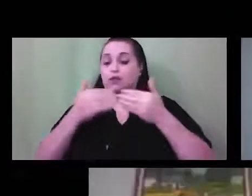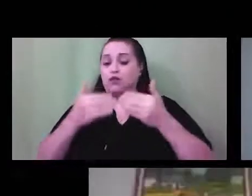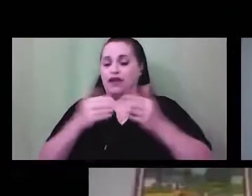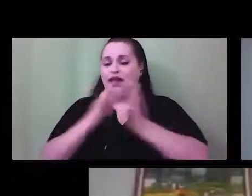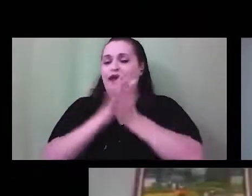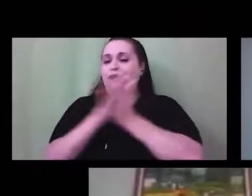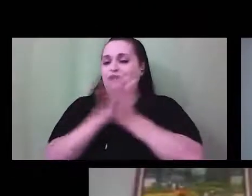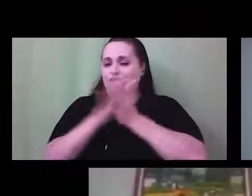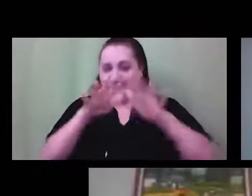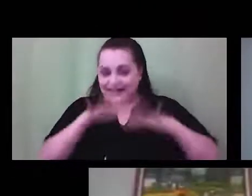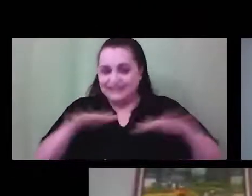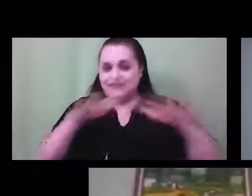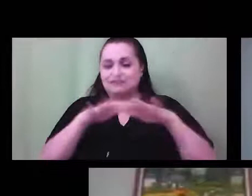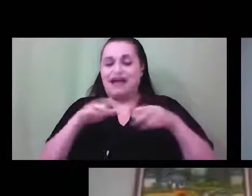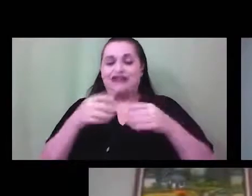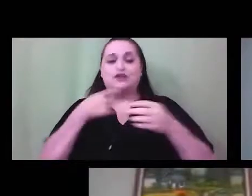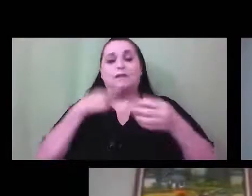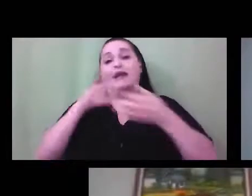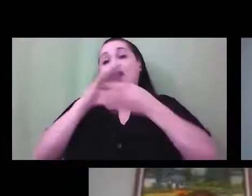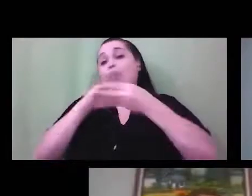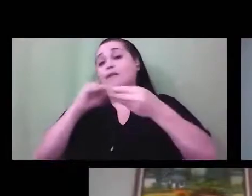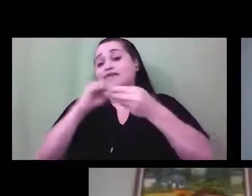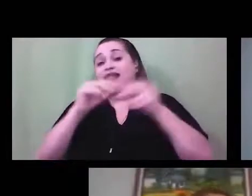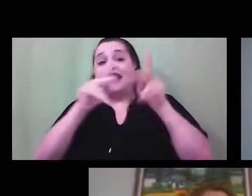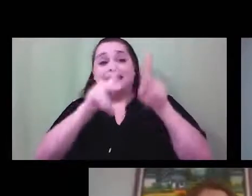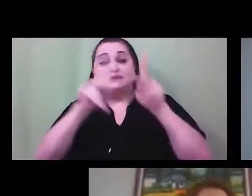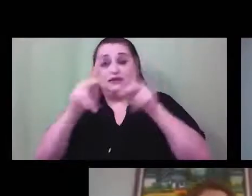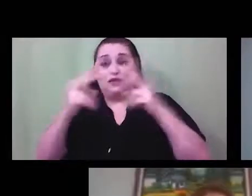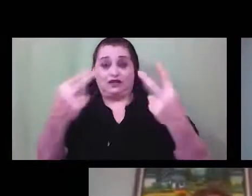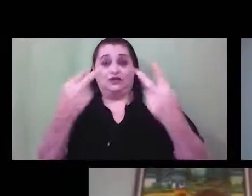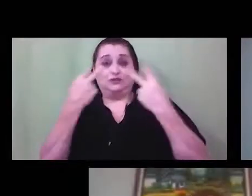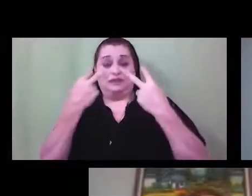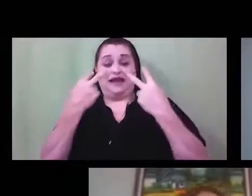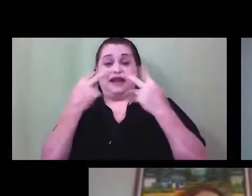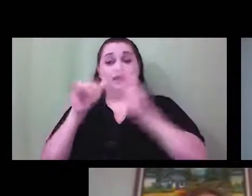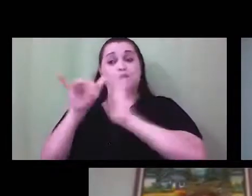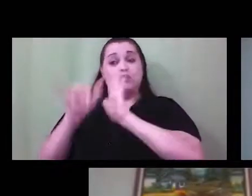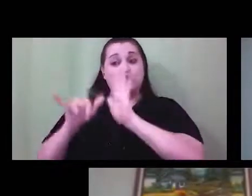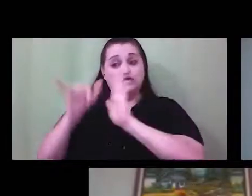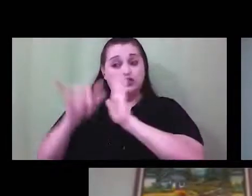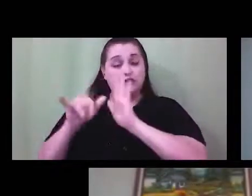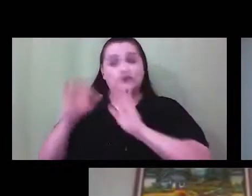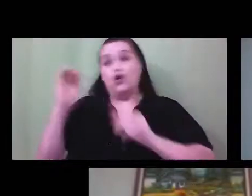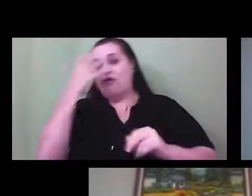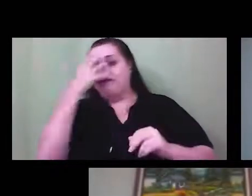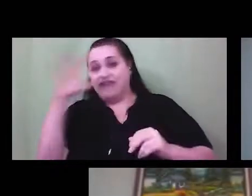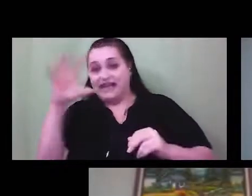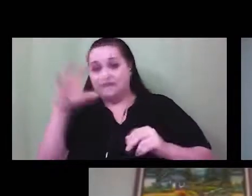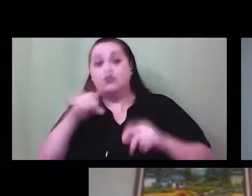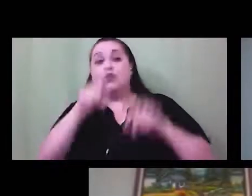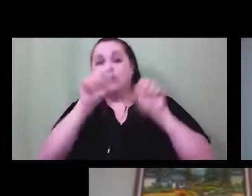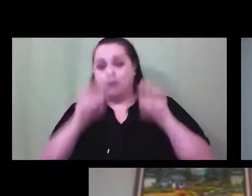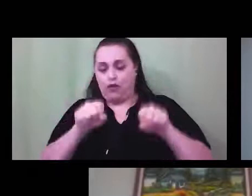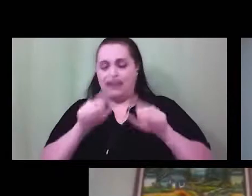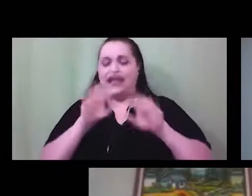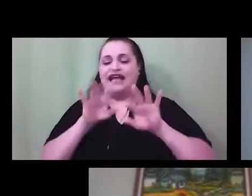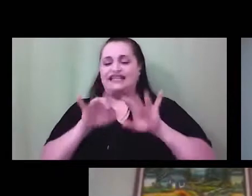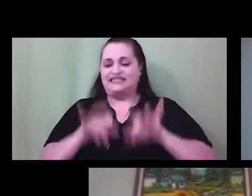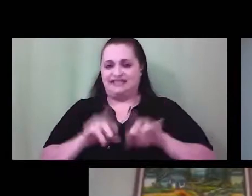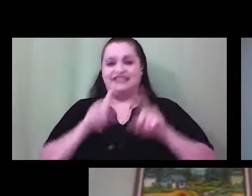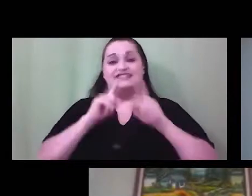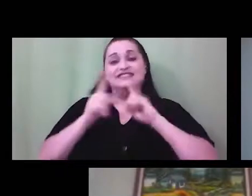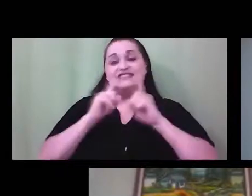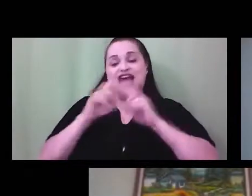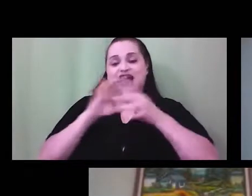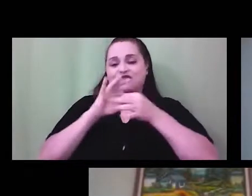espacio para decirle a las personas que nos están viendo por canal de YouTube o por Facebook que pueden escribir en los chats de redes sociales